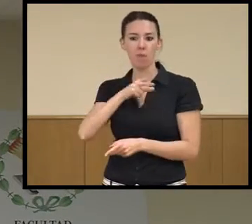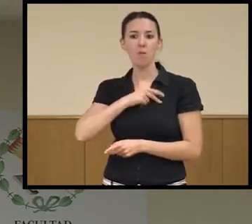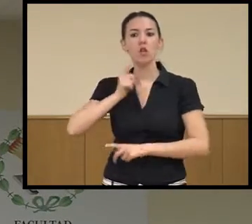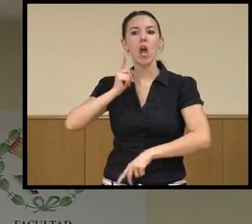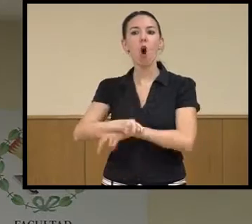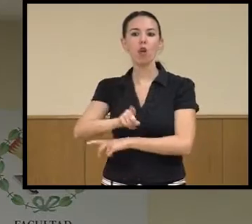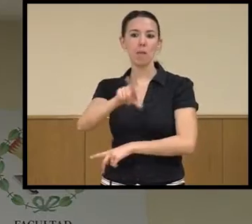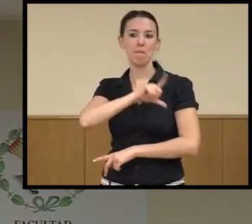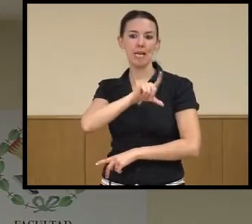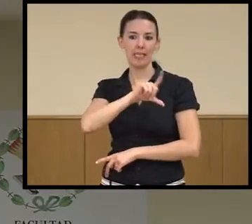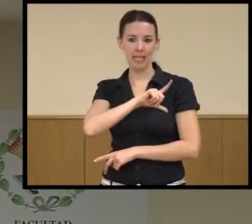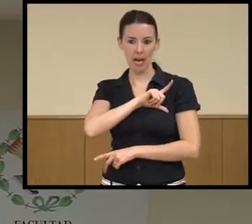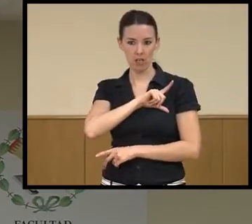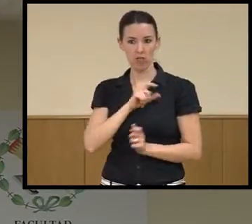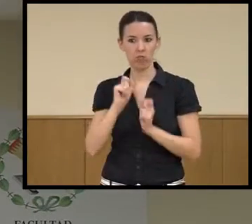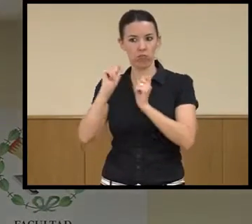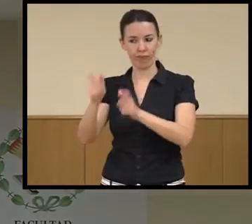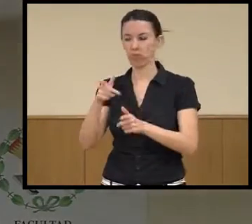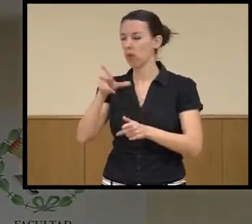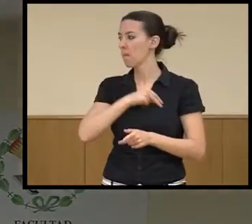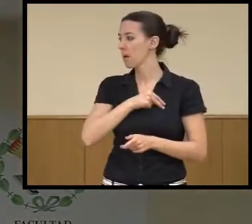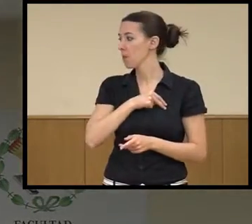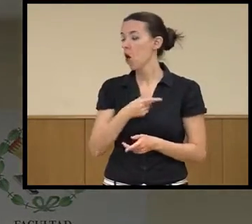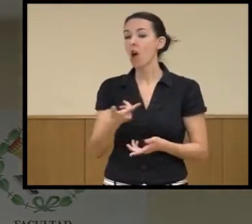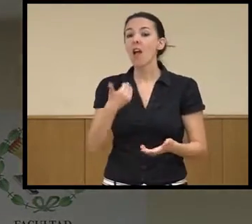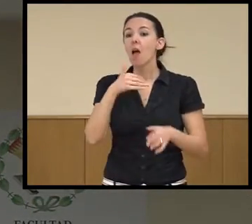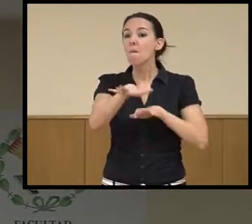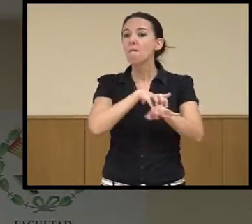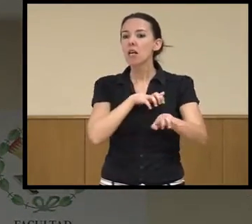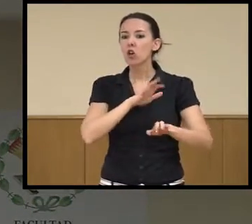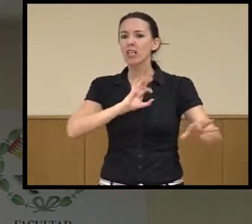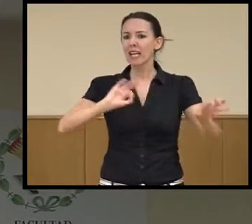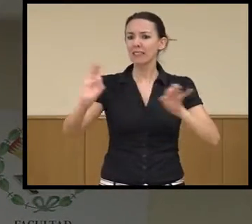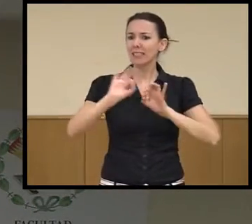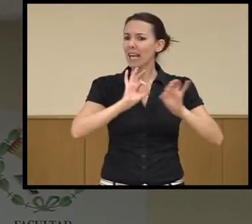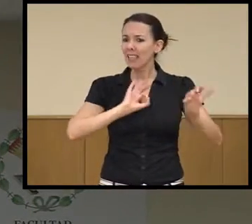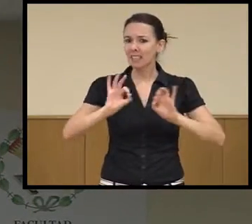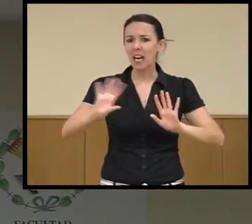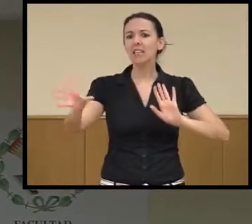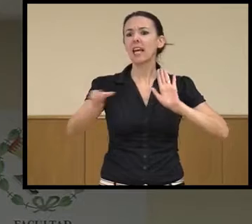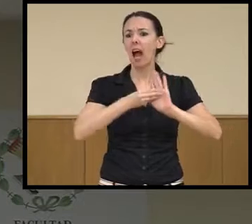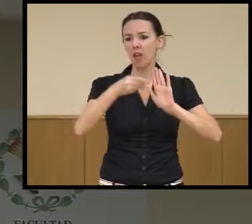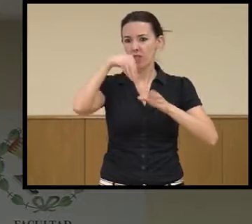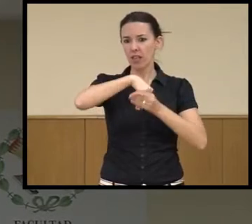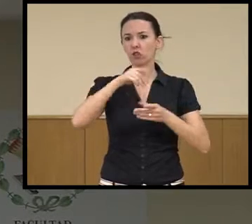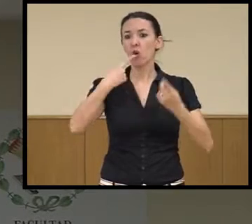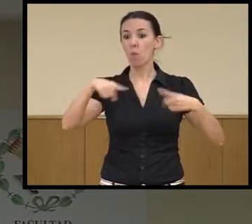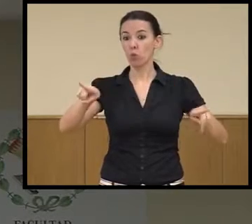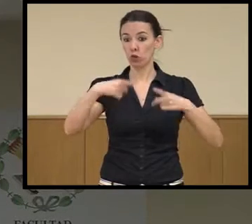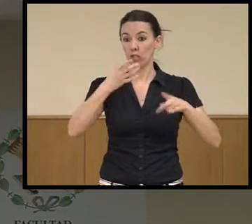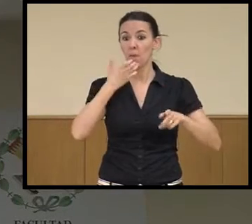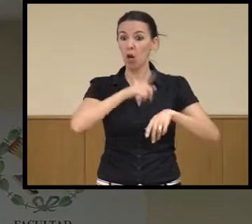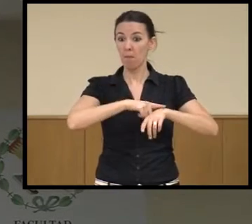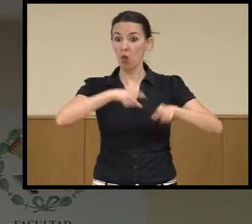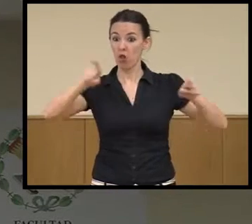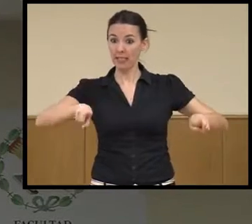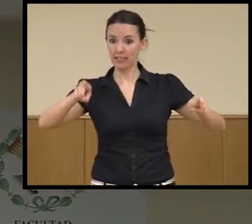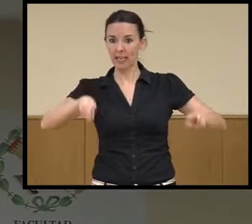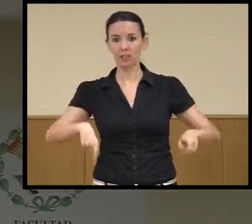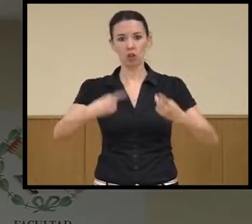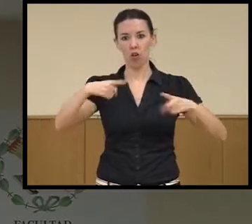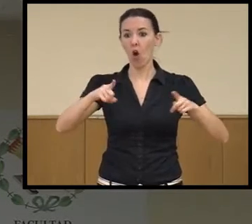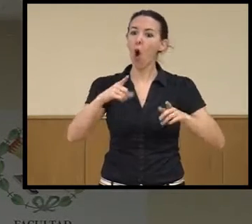el momento de recordar que casi todas las representaciones teatrales incorporaban música, al menos en los intermedios, si no entreverada en la